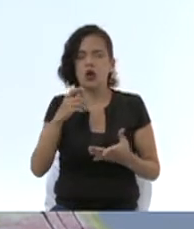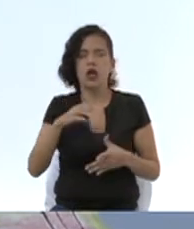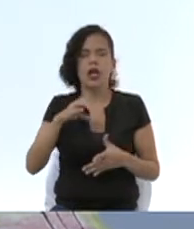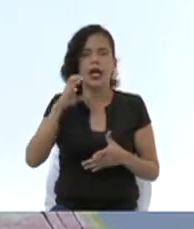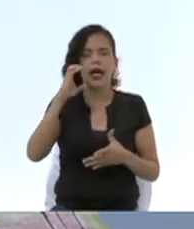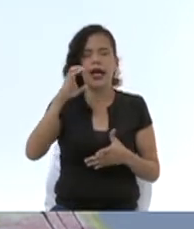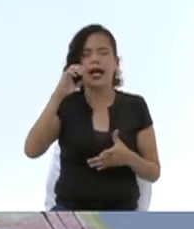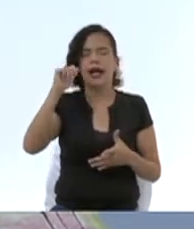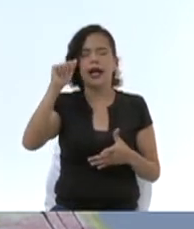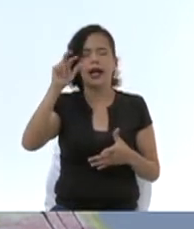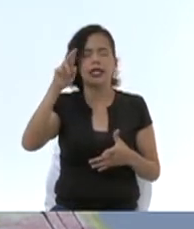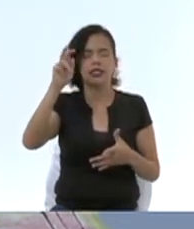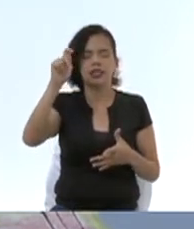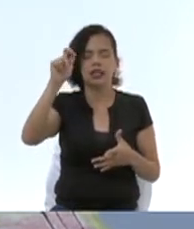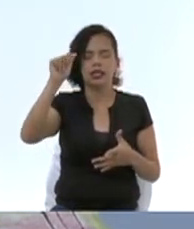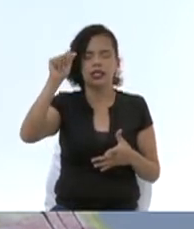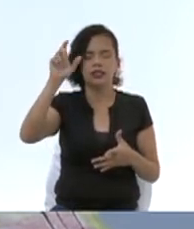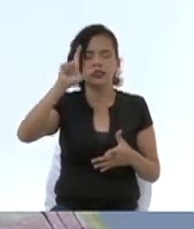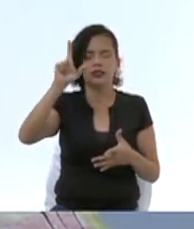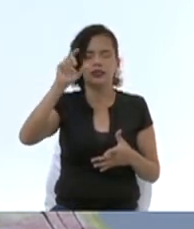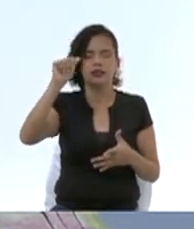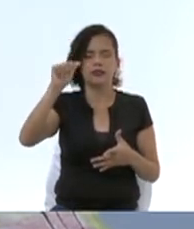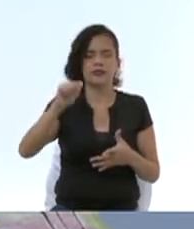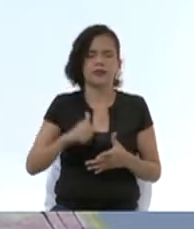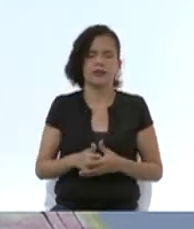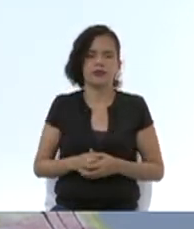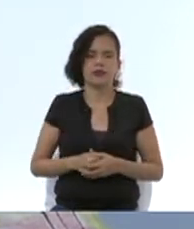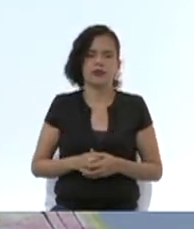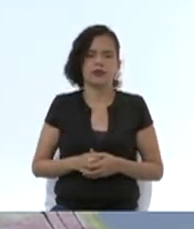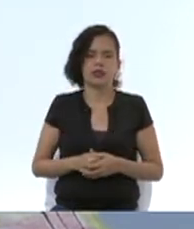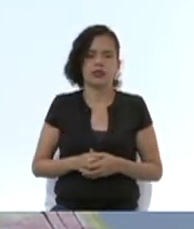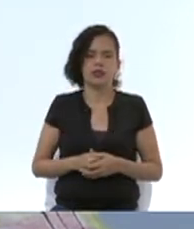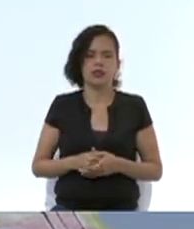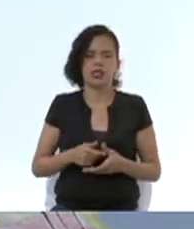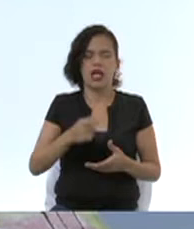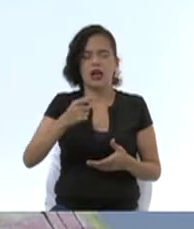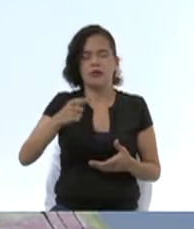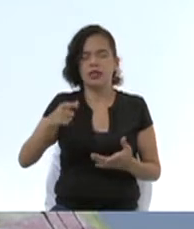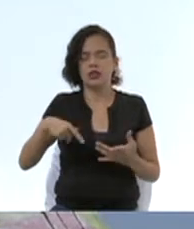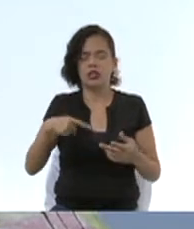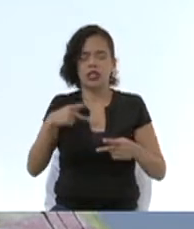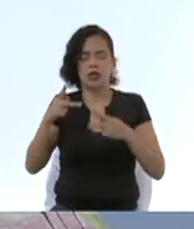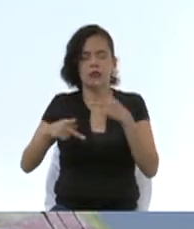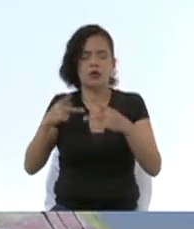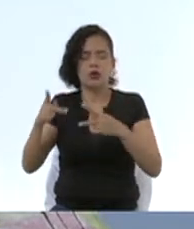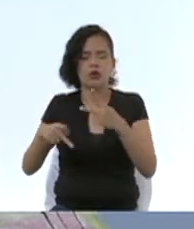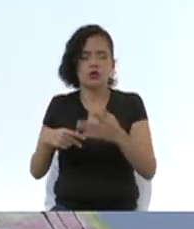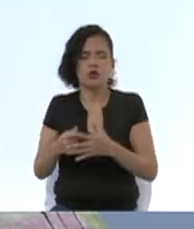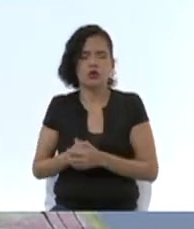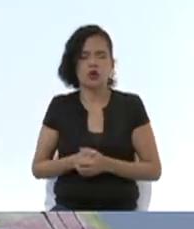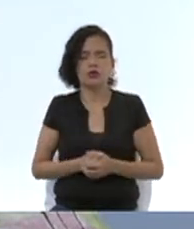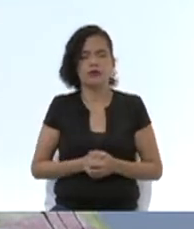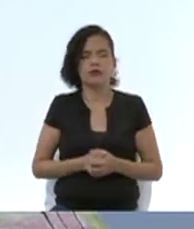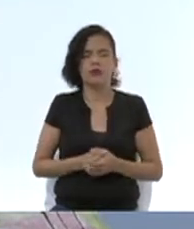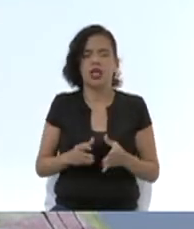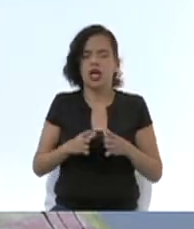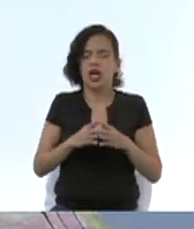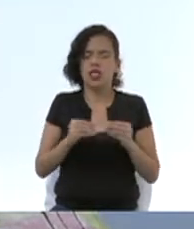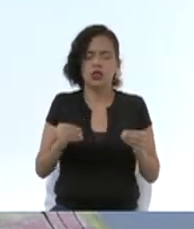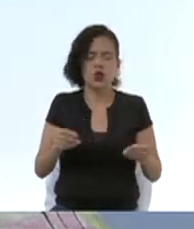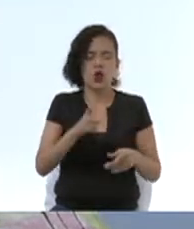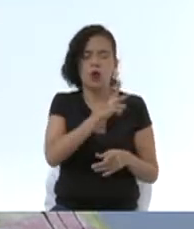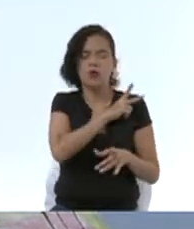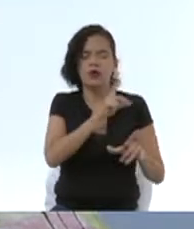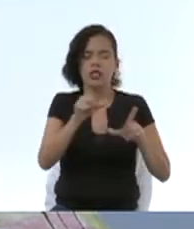Cartaya, bueno, que ese es otro dinamo más, y a la gente que está en producción, en edición, es decir, a todo el canal, a